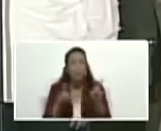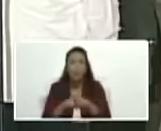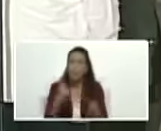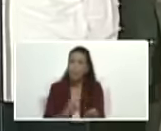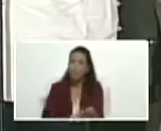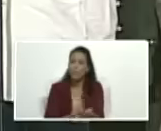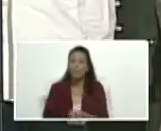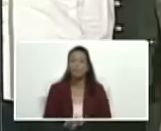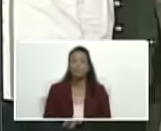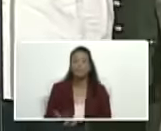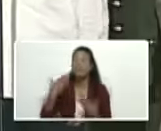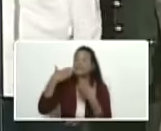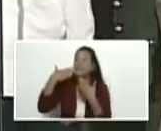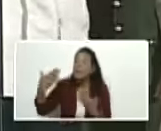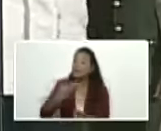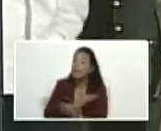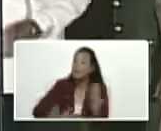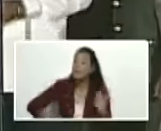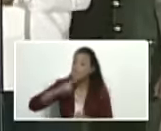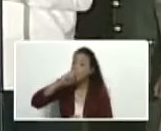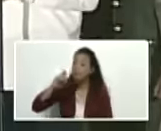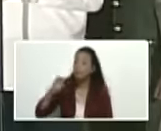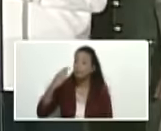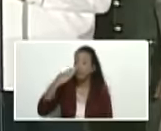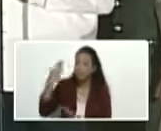Bueno, gracias, presidente Maduro.